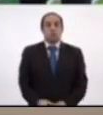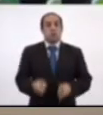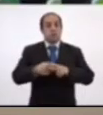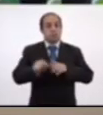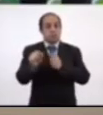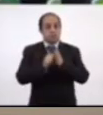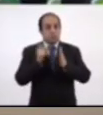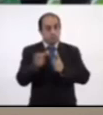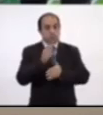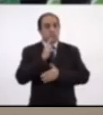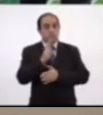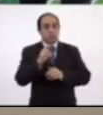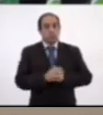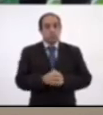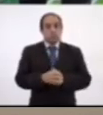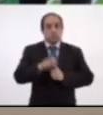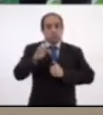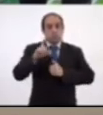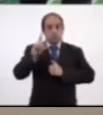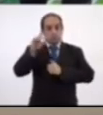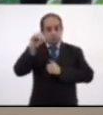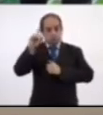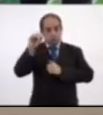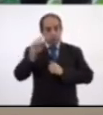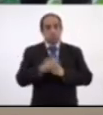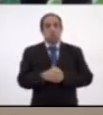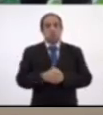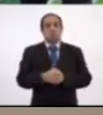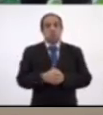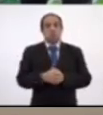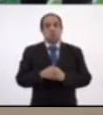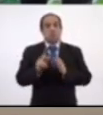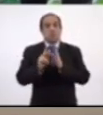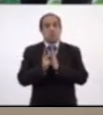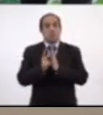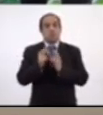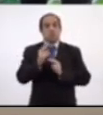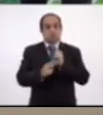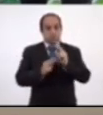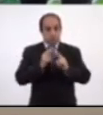Iniciamos con ronda de preguntas y respuestas. Eduardo Hernández, del Universal.